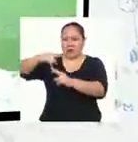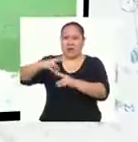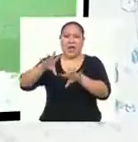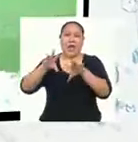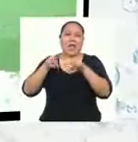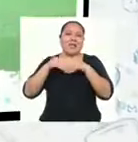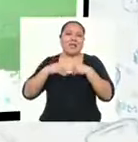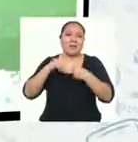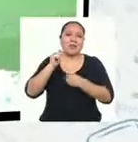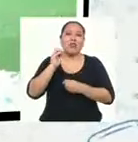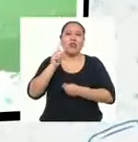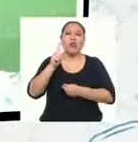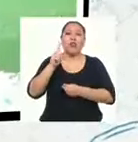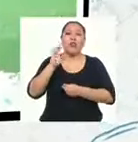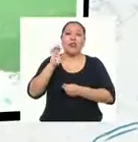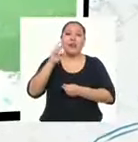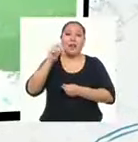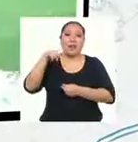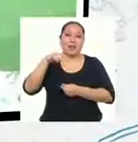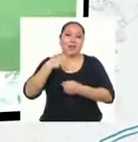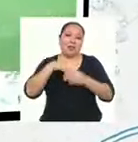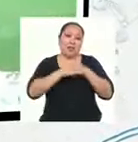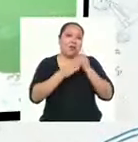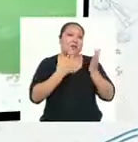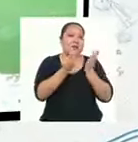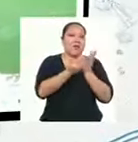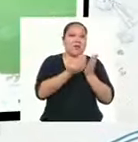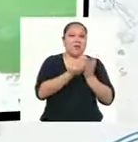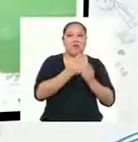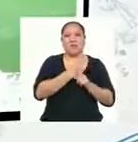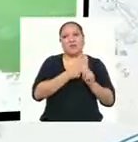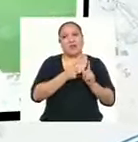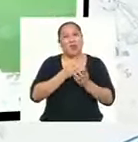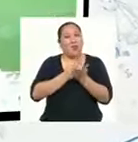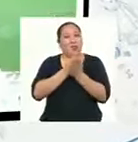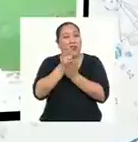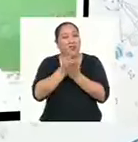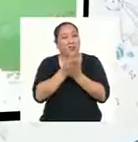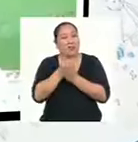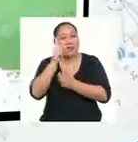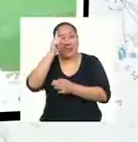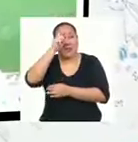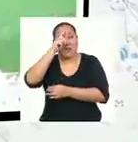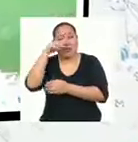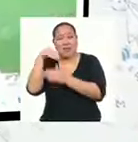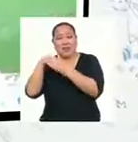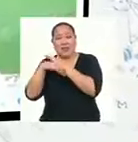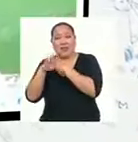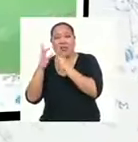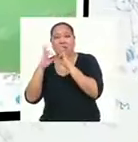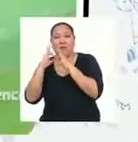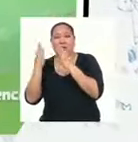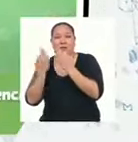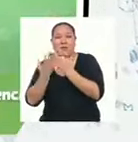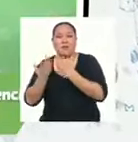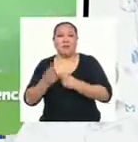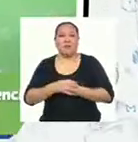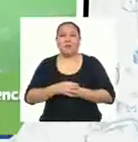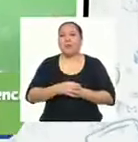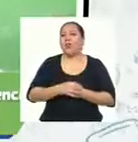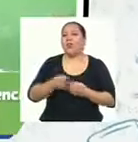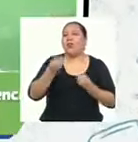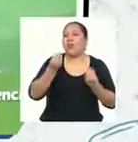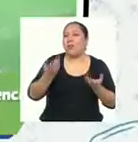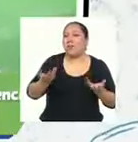tolerante en mi colegio, pero siendo honesto, no me cuesta mucho hacerle a mi familia. ¿Qué